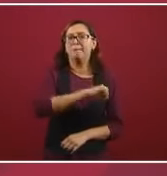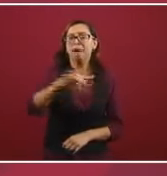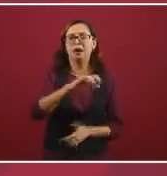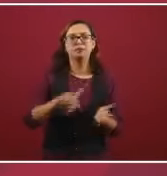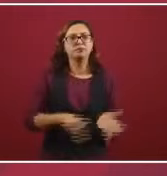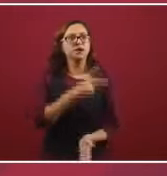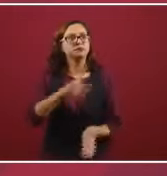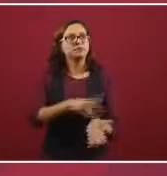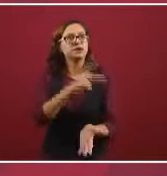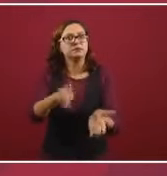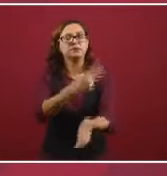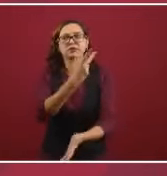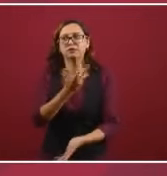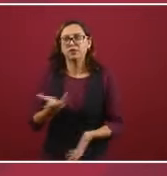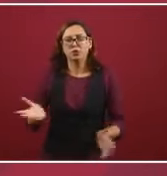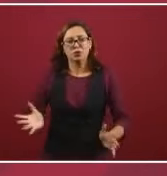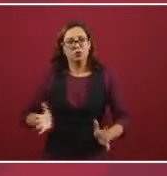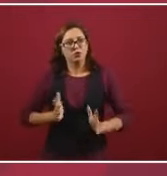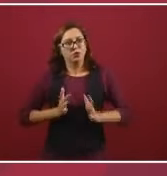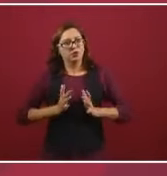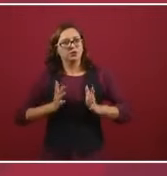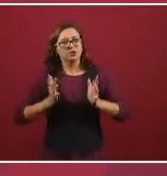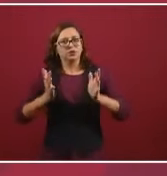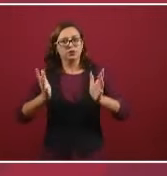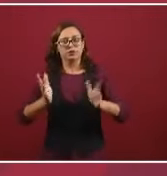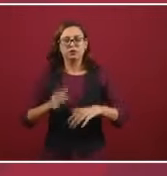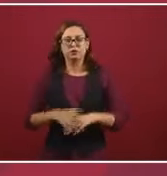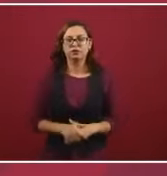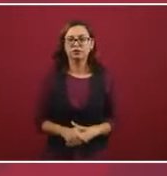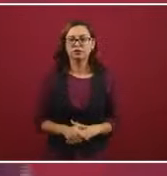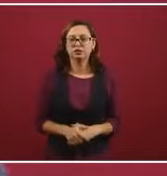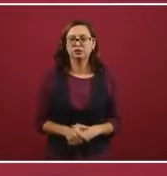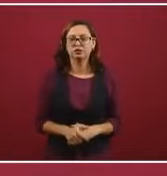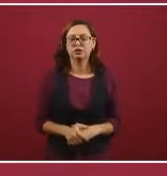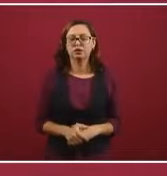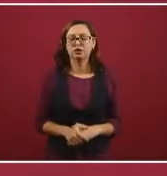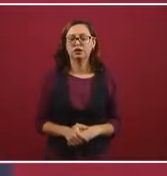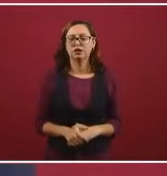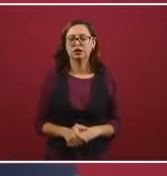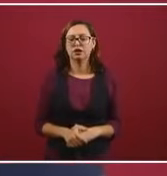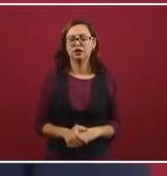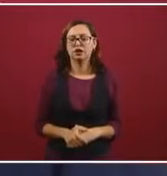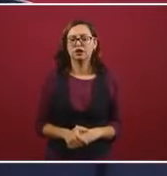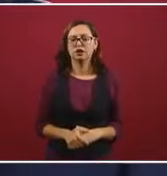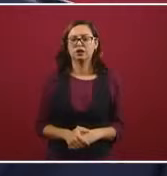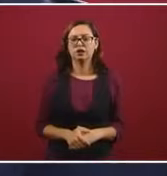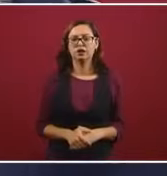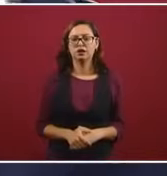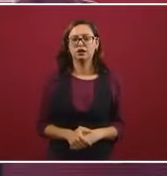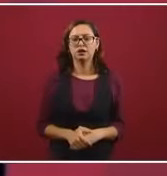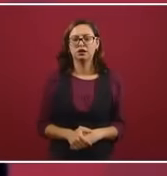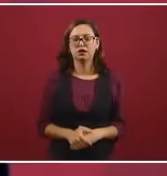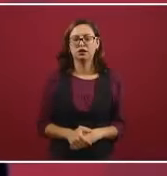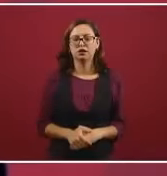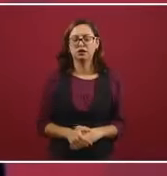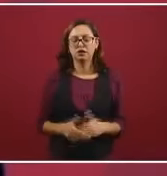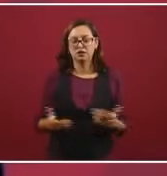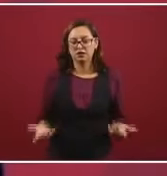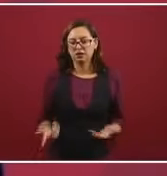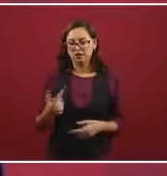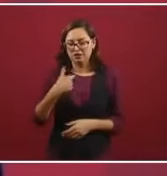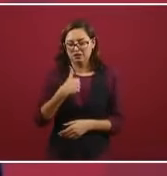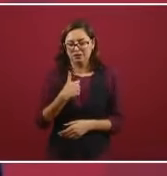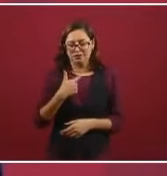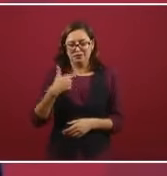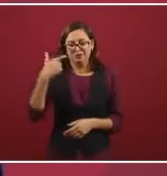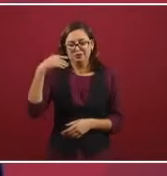Yo recuerdo a un secretario de Hacienda muy famoso, de esos que son muy afamados, que